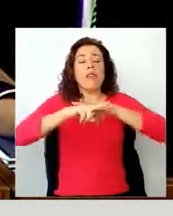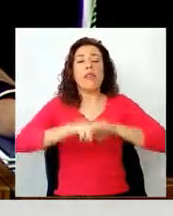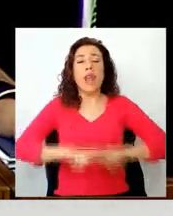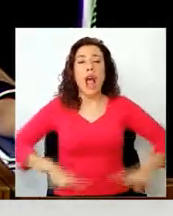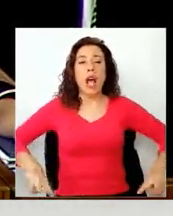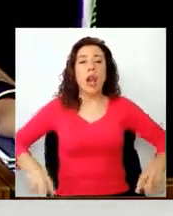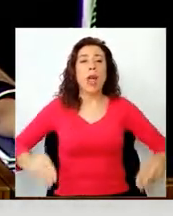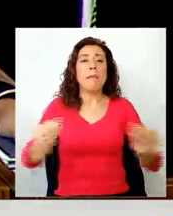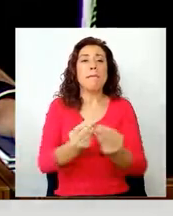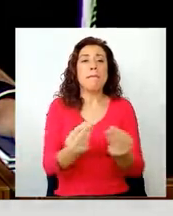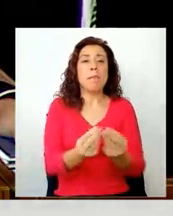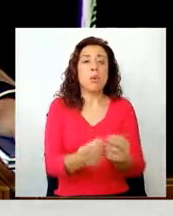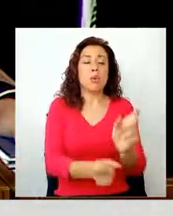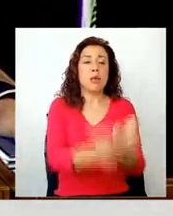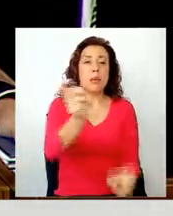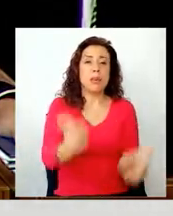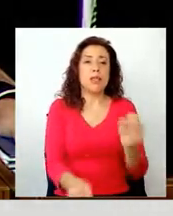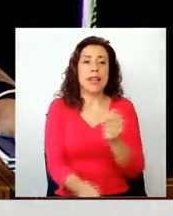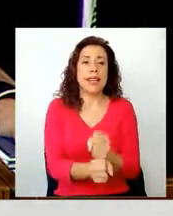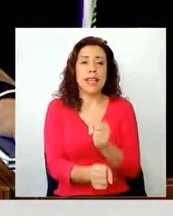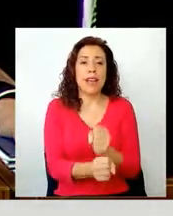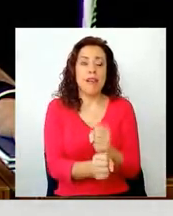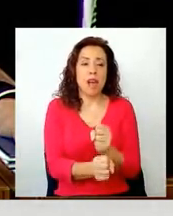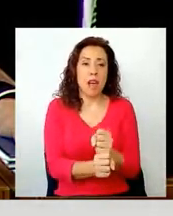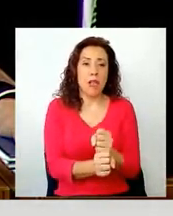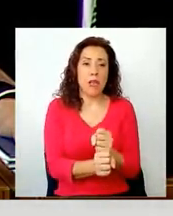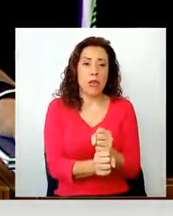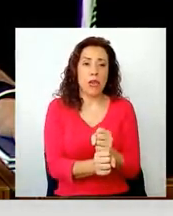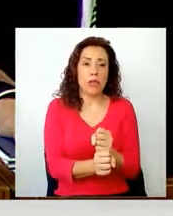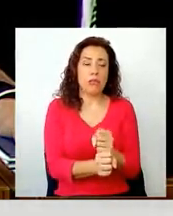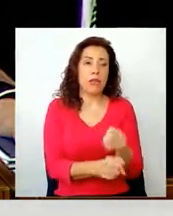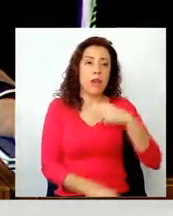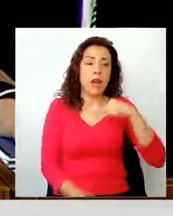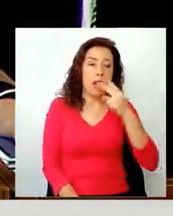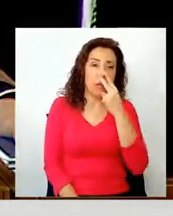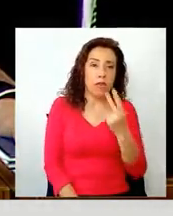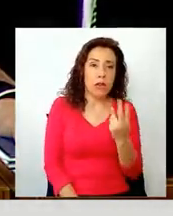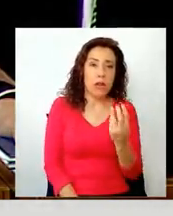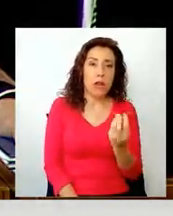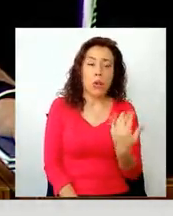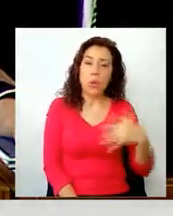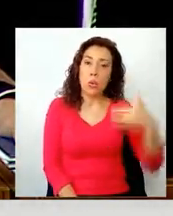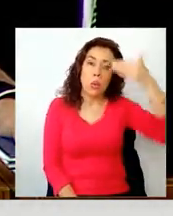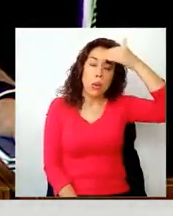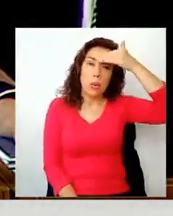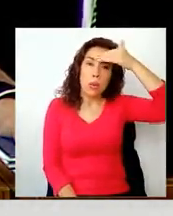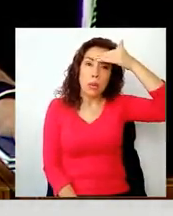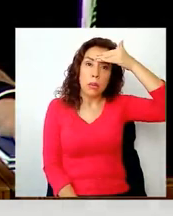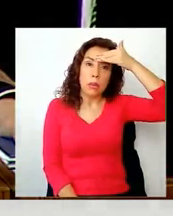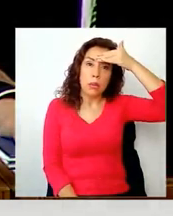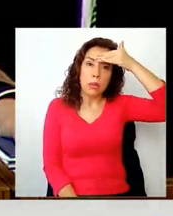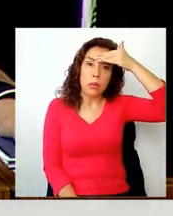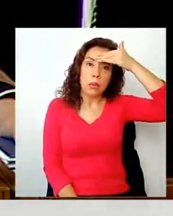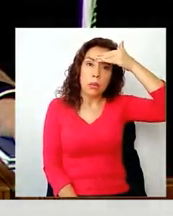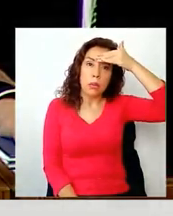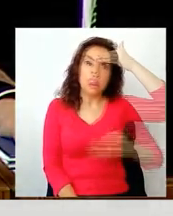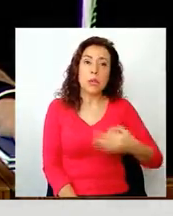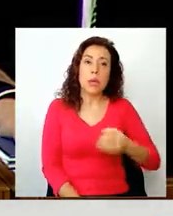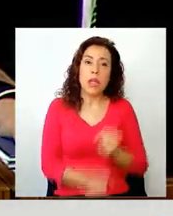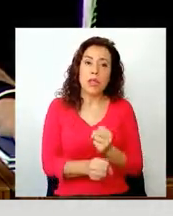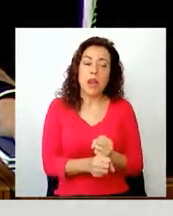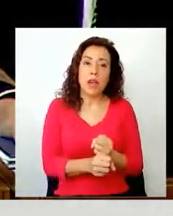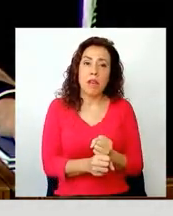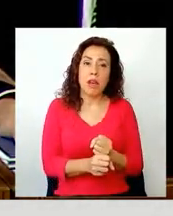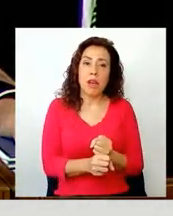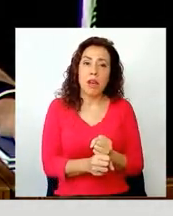de trabajadores que veían con mucha preocupación su estabilidad laboral si esta